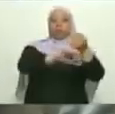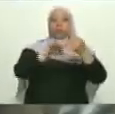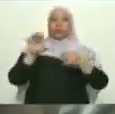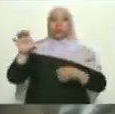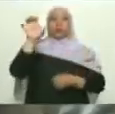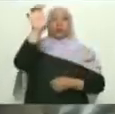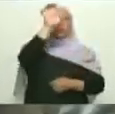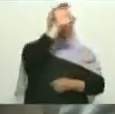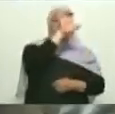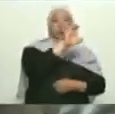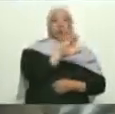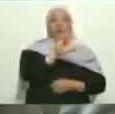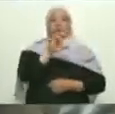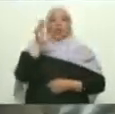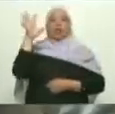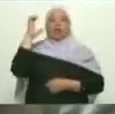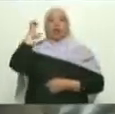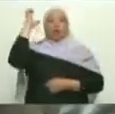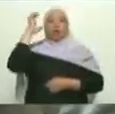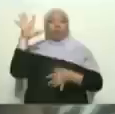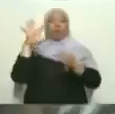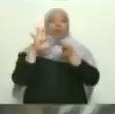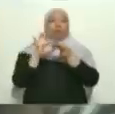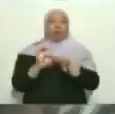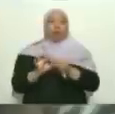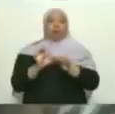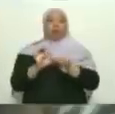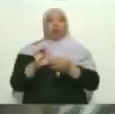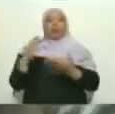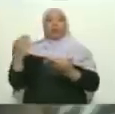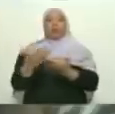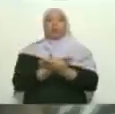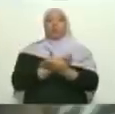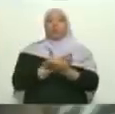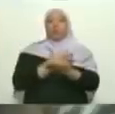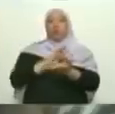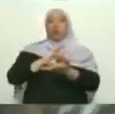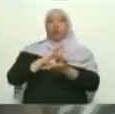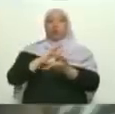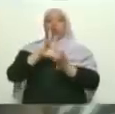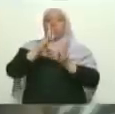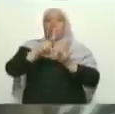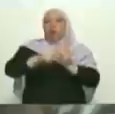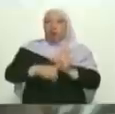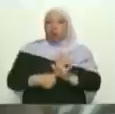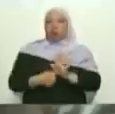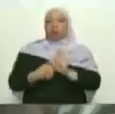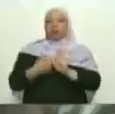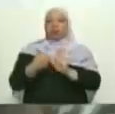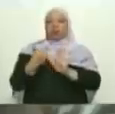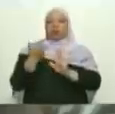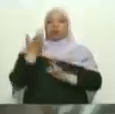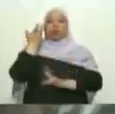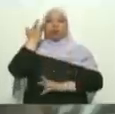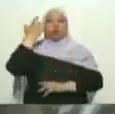barrer en su intento, es lo que querían, intentar barrer toda noción de